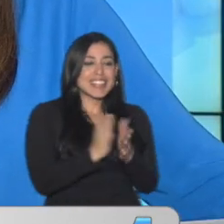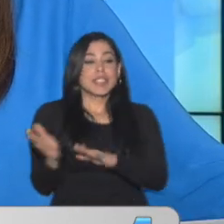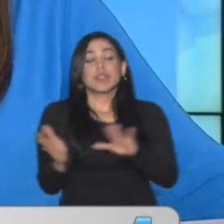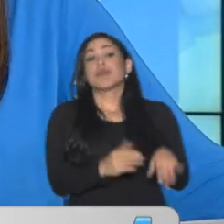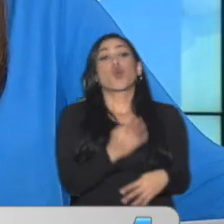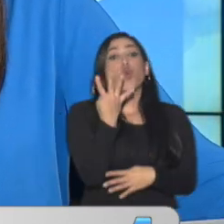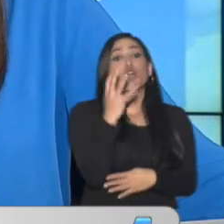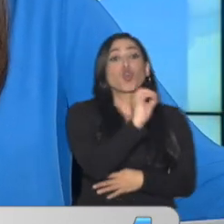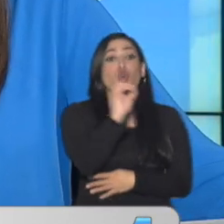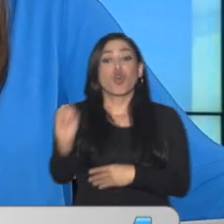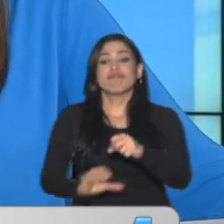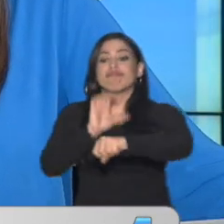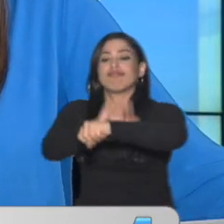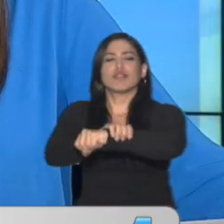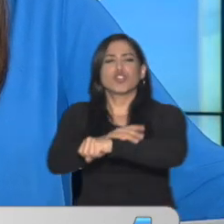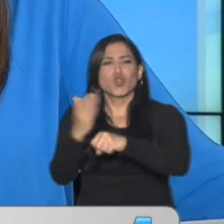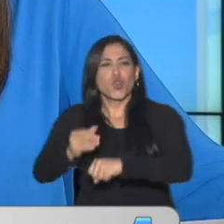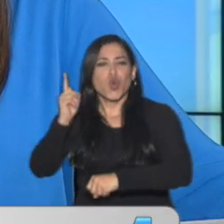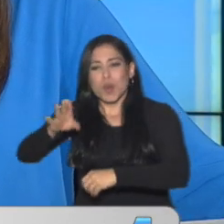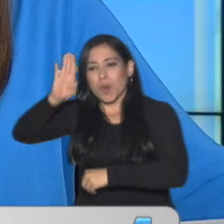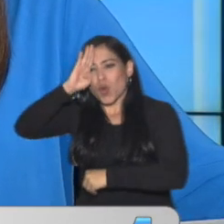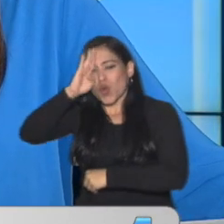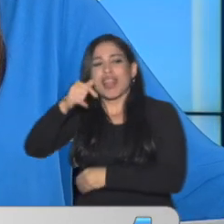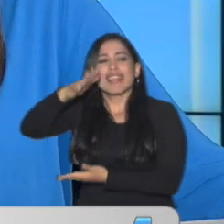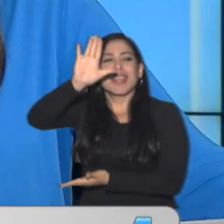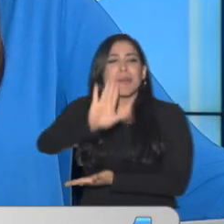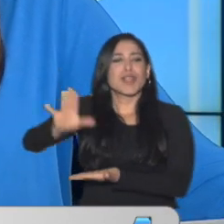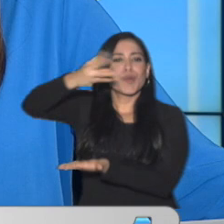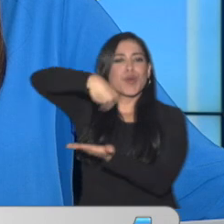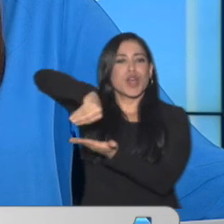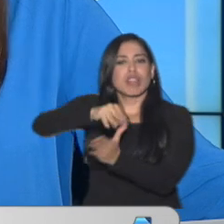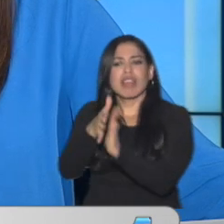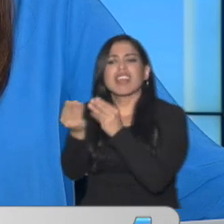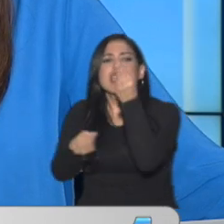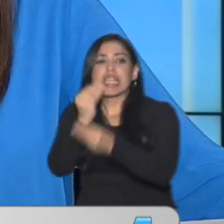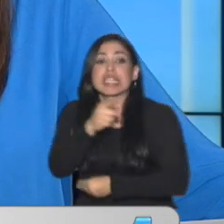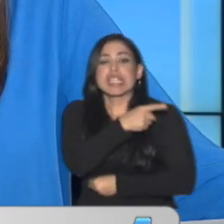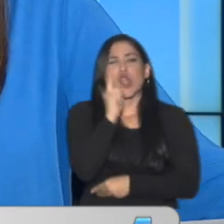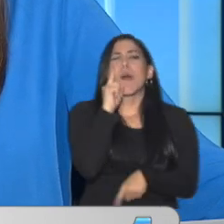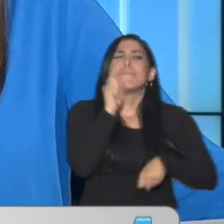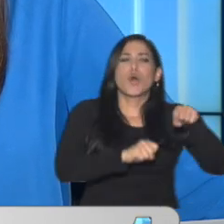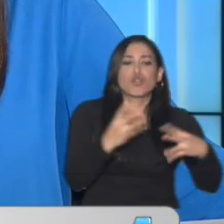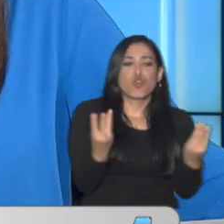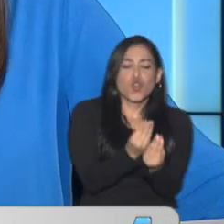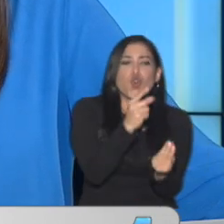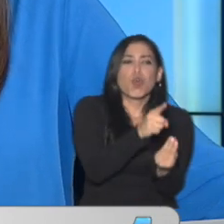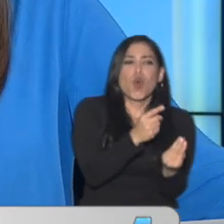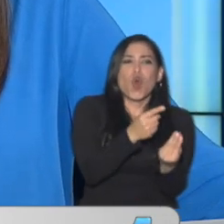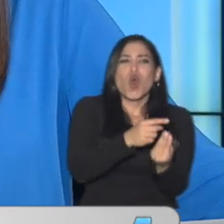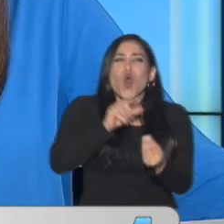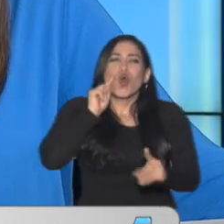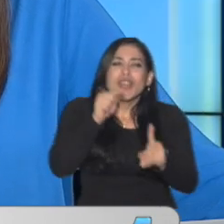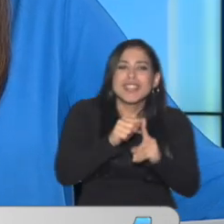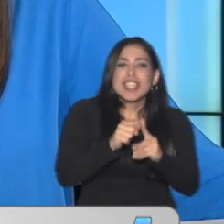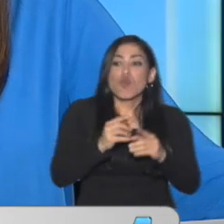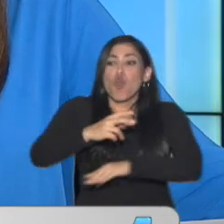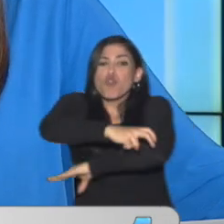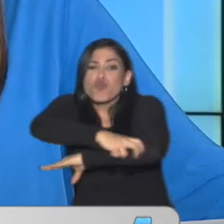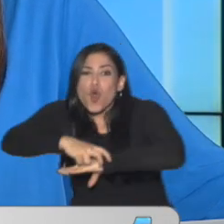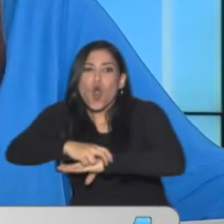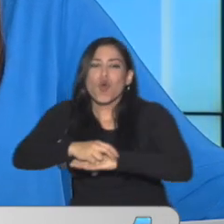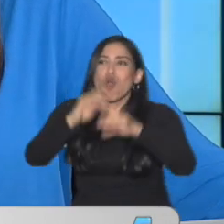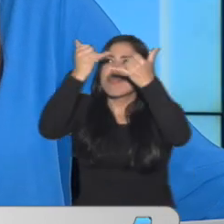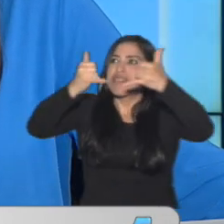cuatro hombres fueron capturados por la policía en el atlántico señalados como presuntos integrantes de una red dedicada al robo de